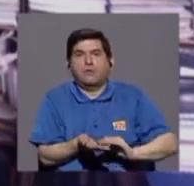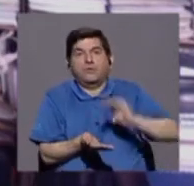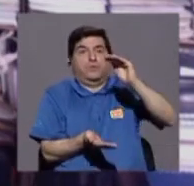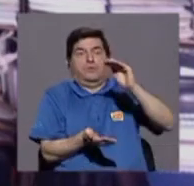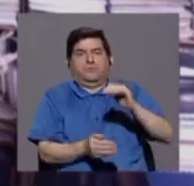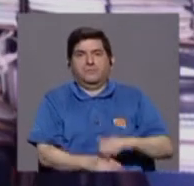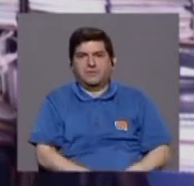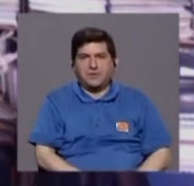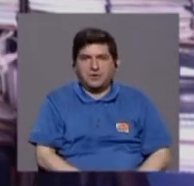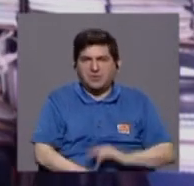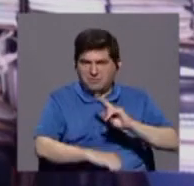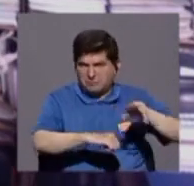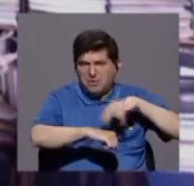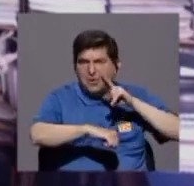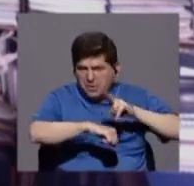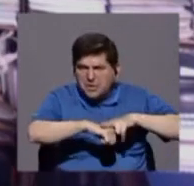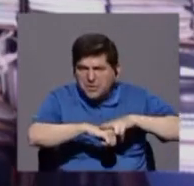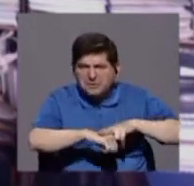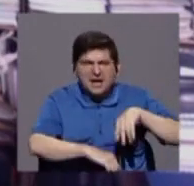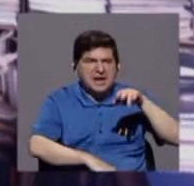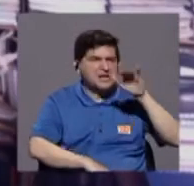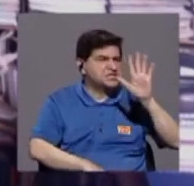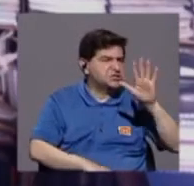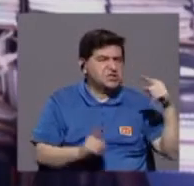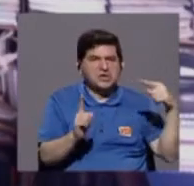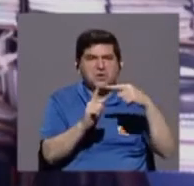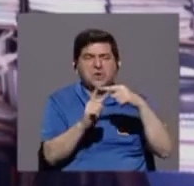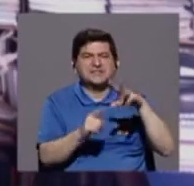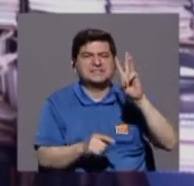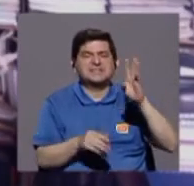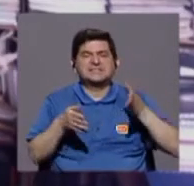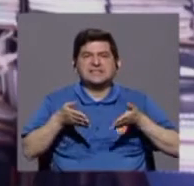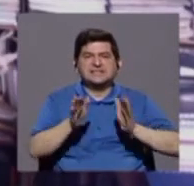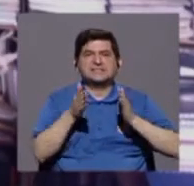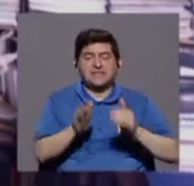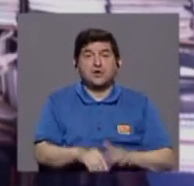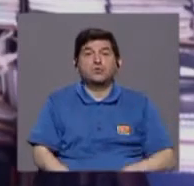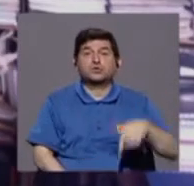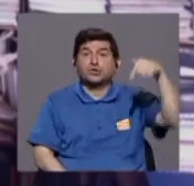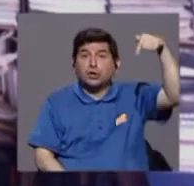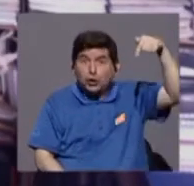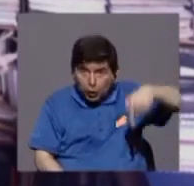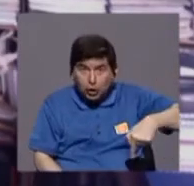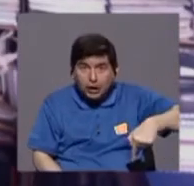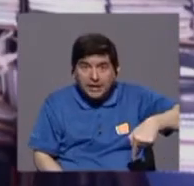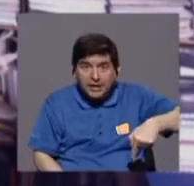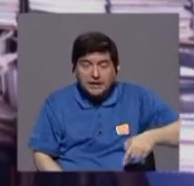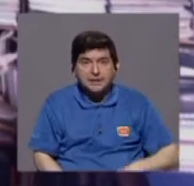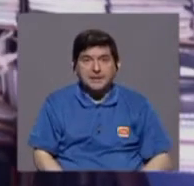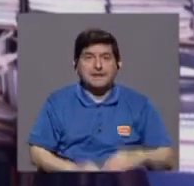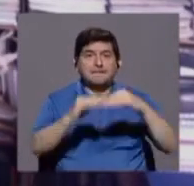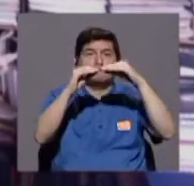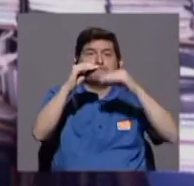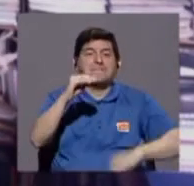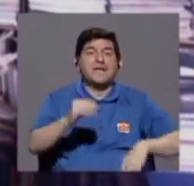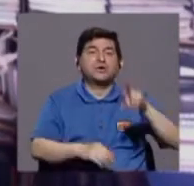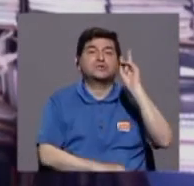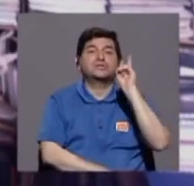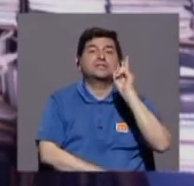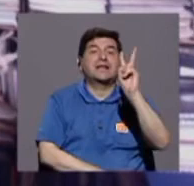distribución, digamos, en promedio 5 o 6 hijos. Hoy por hoy son menos de 2.